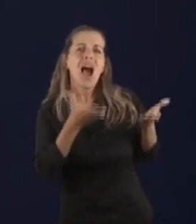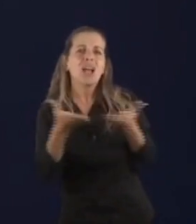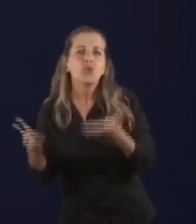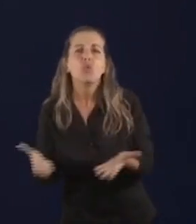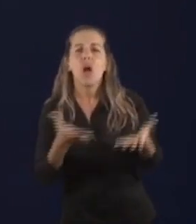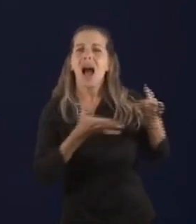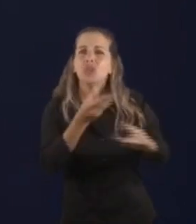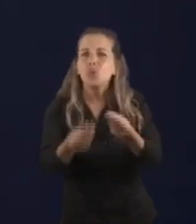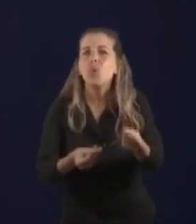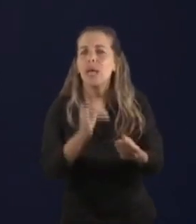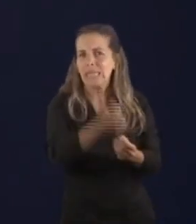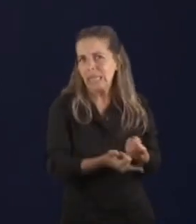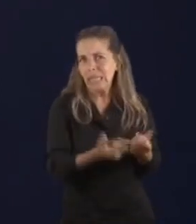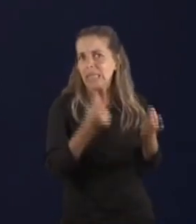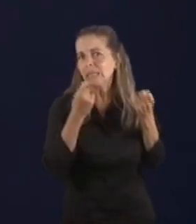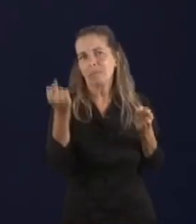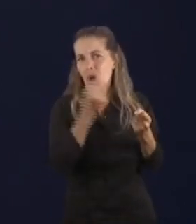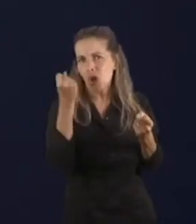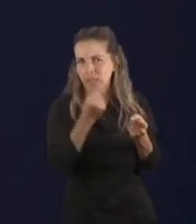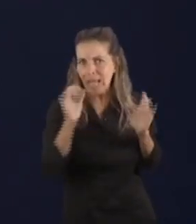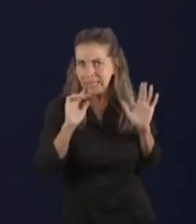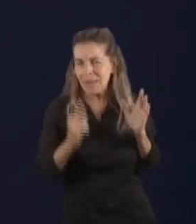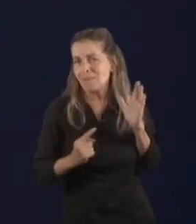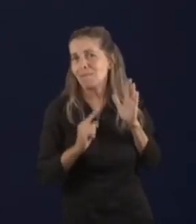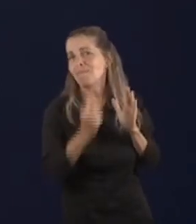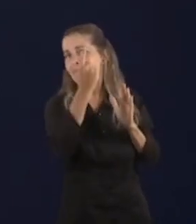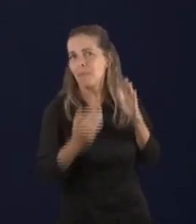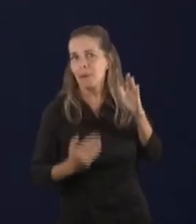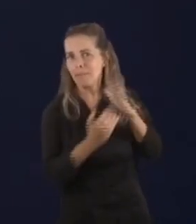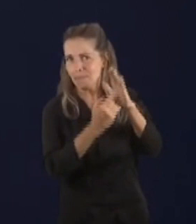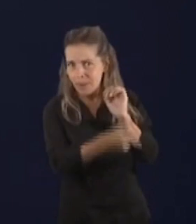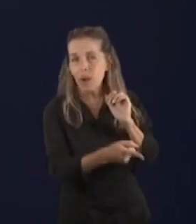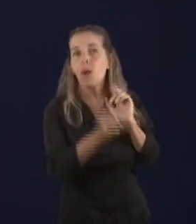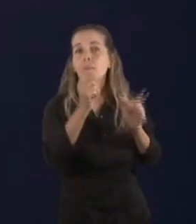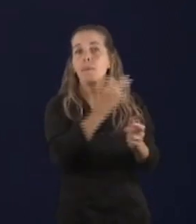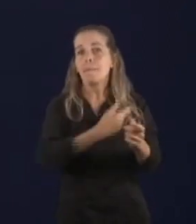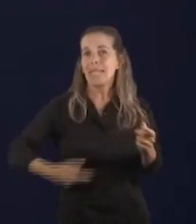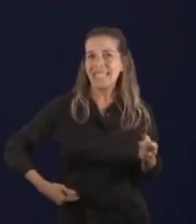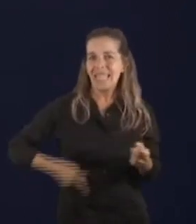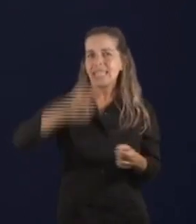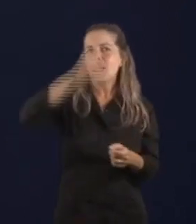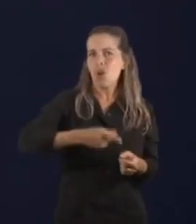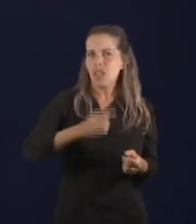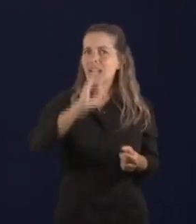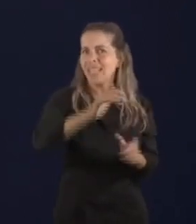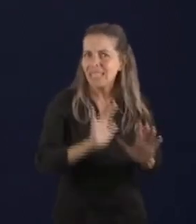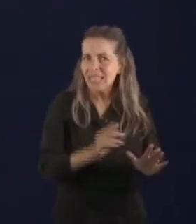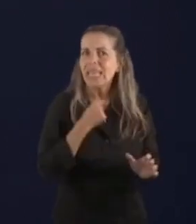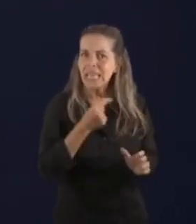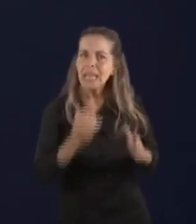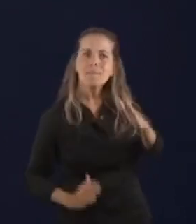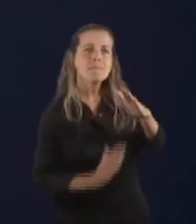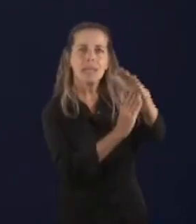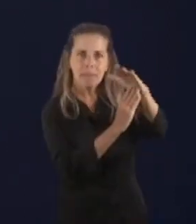hecho es la la primero que es lo que indica la lógica Pero además es la orden del presidente de la nación es que efectivamente los más